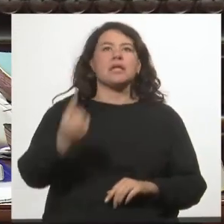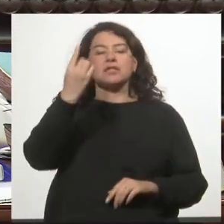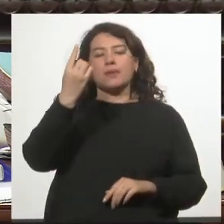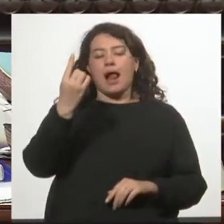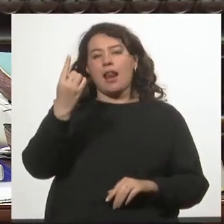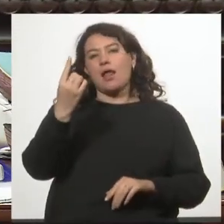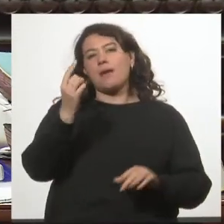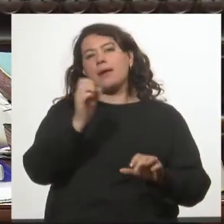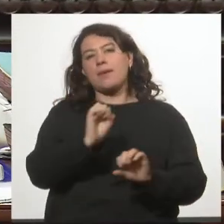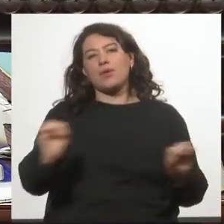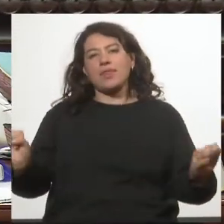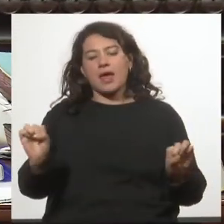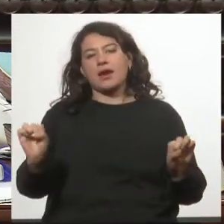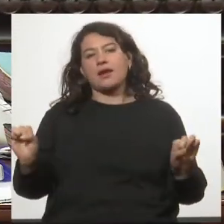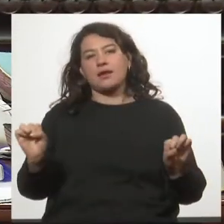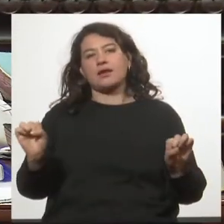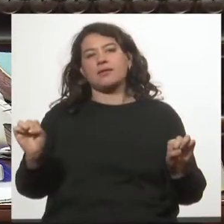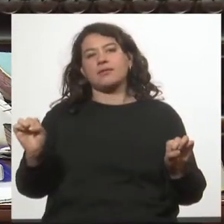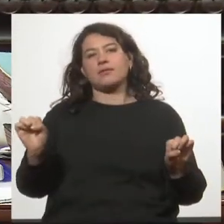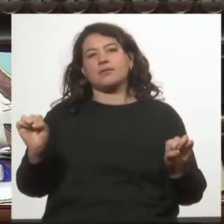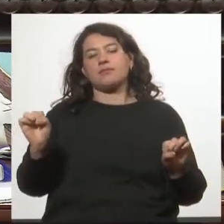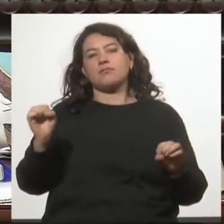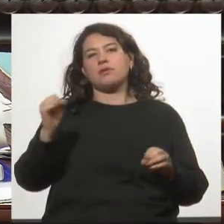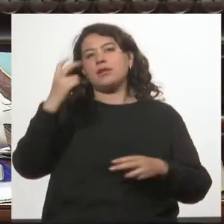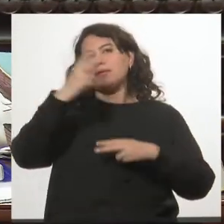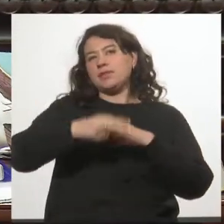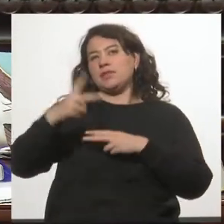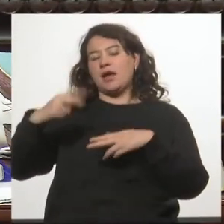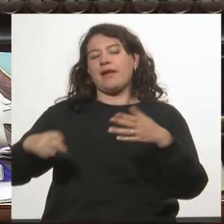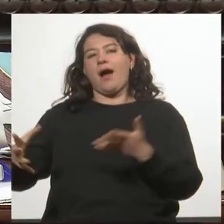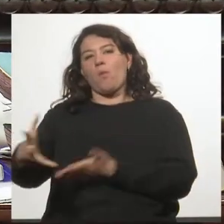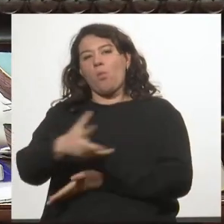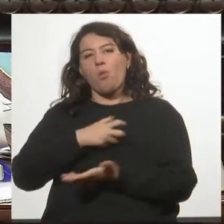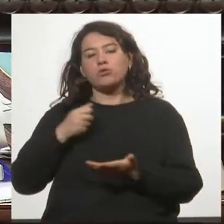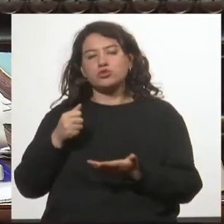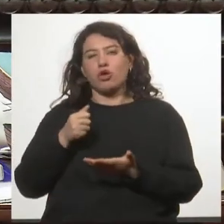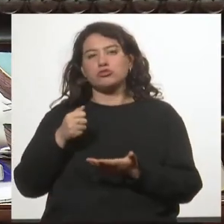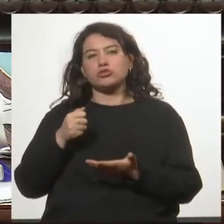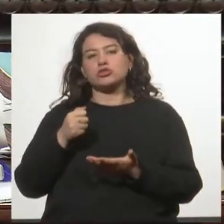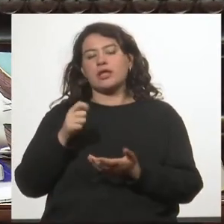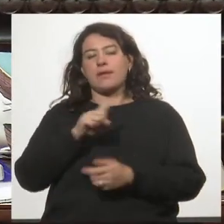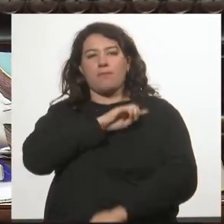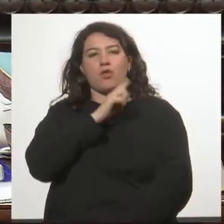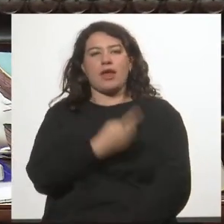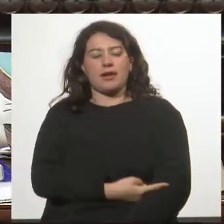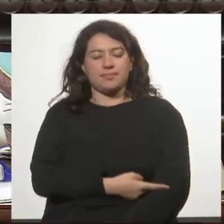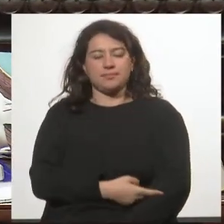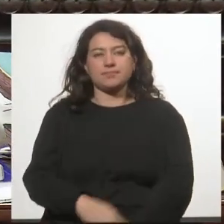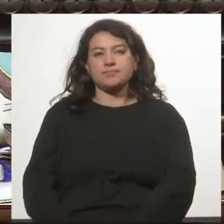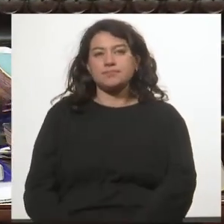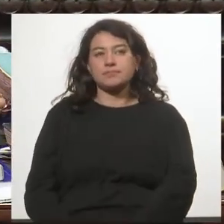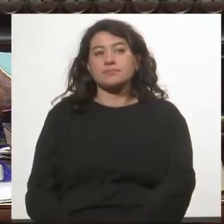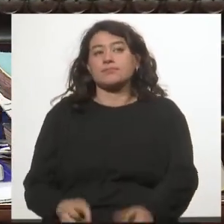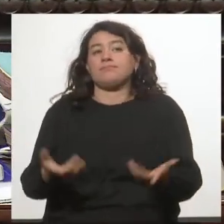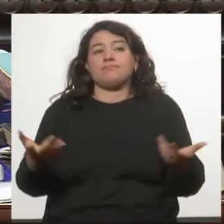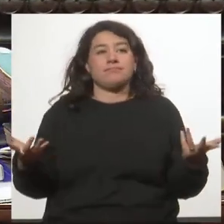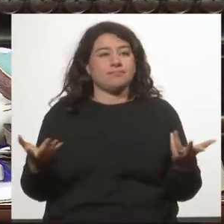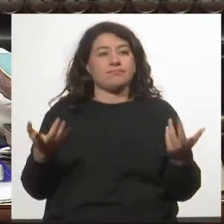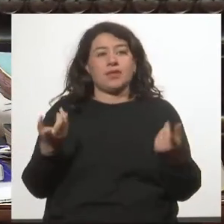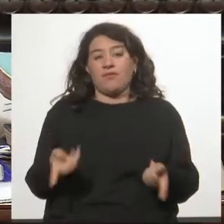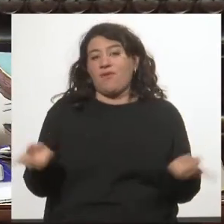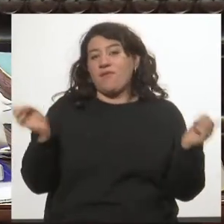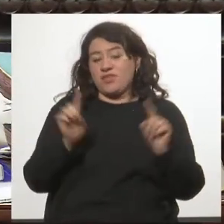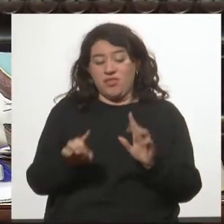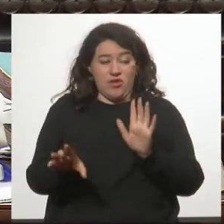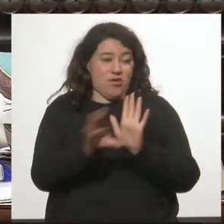justamente limitar los abusos o excesos de poder que no es otra cosa volviendo a la